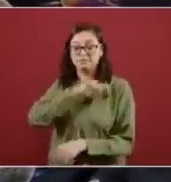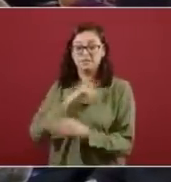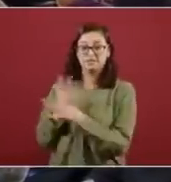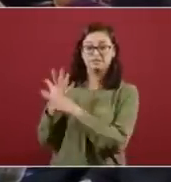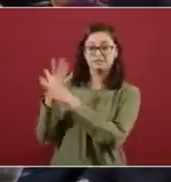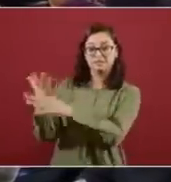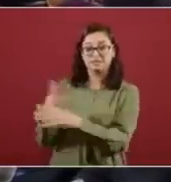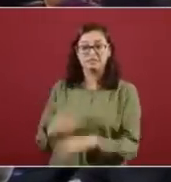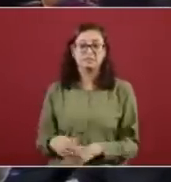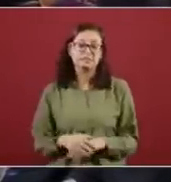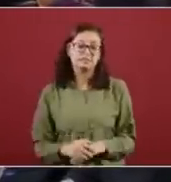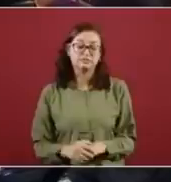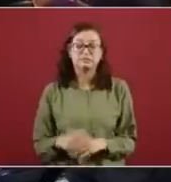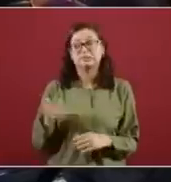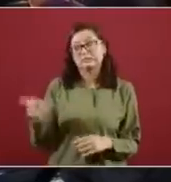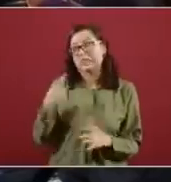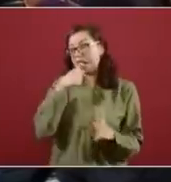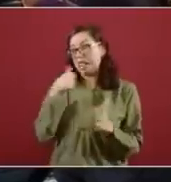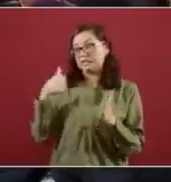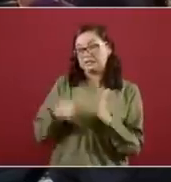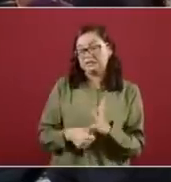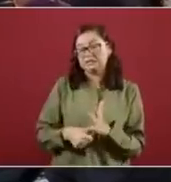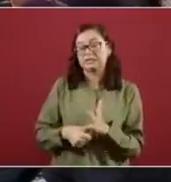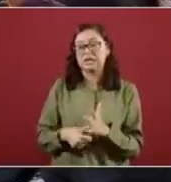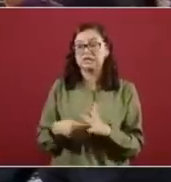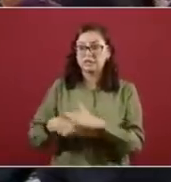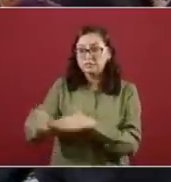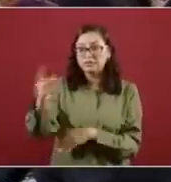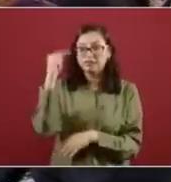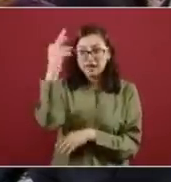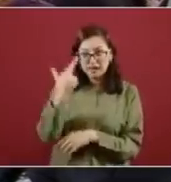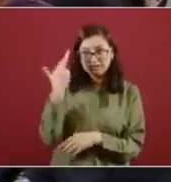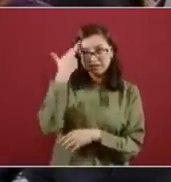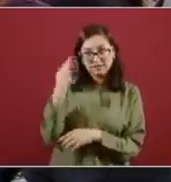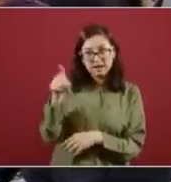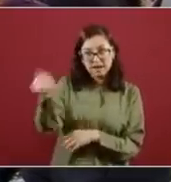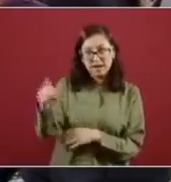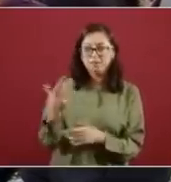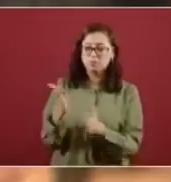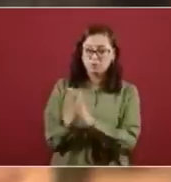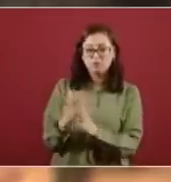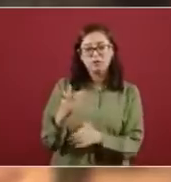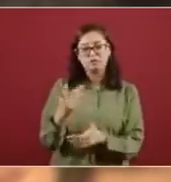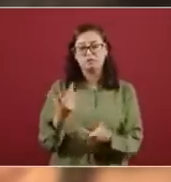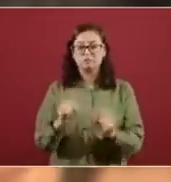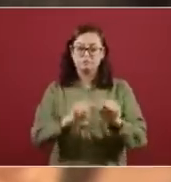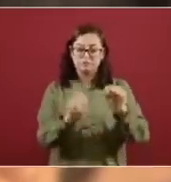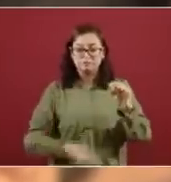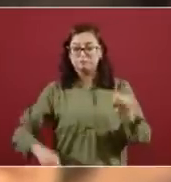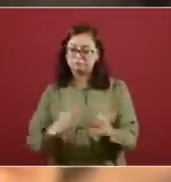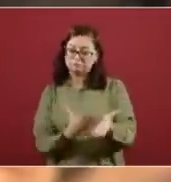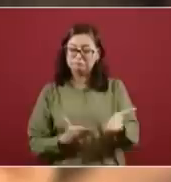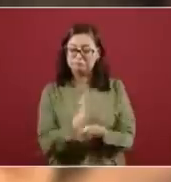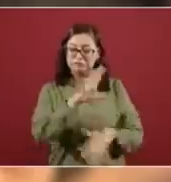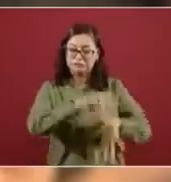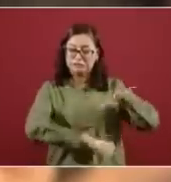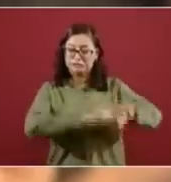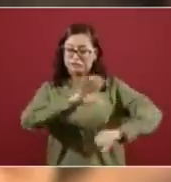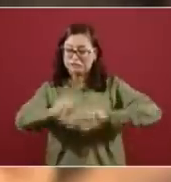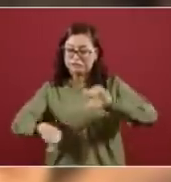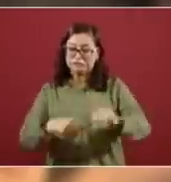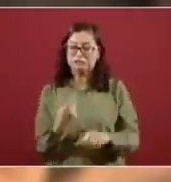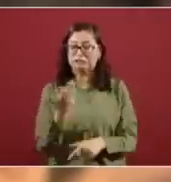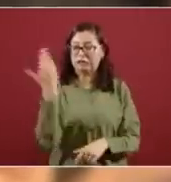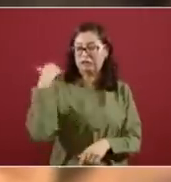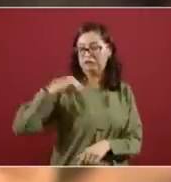de asia el rey de españa donde él está proponiendo que tiene una disculpa por la devastación que vuela en la